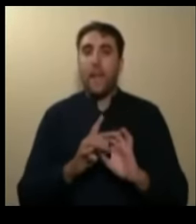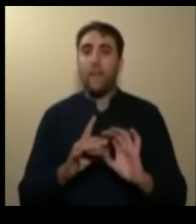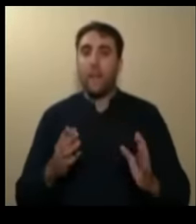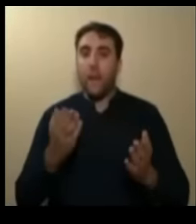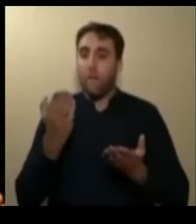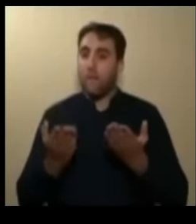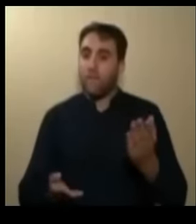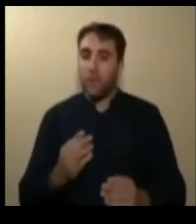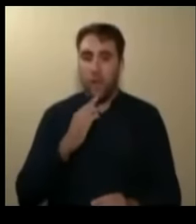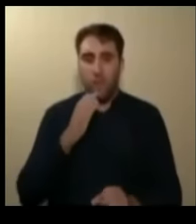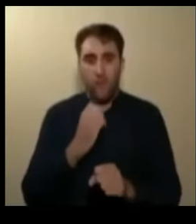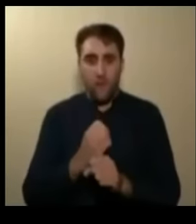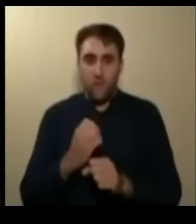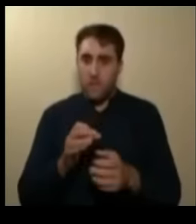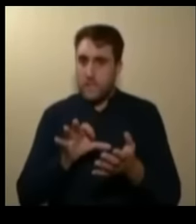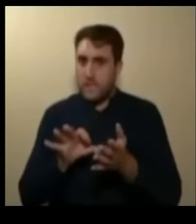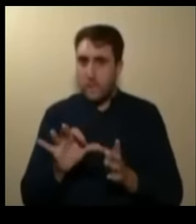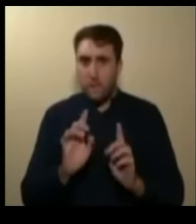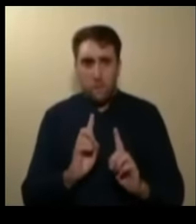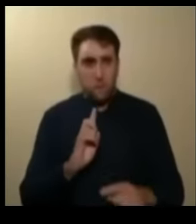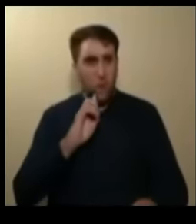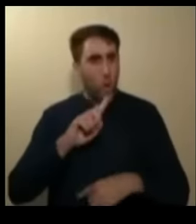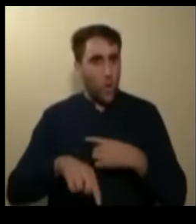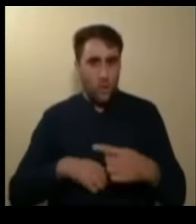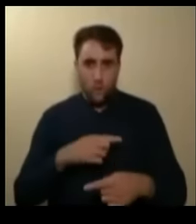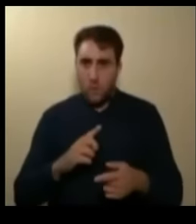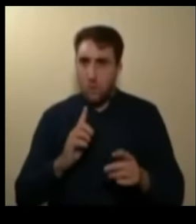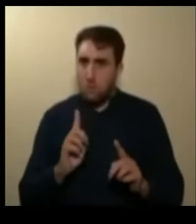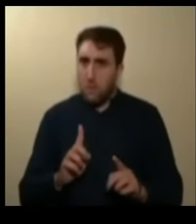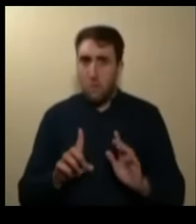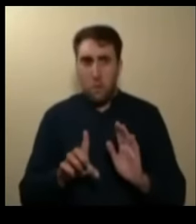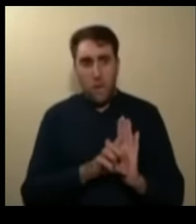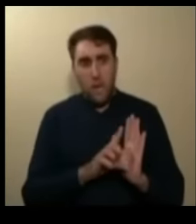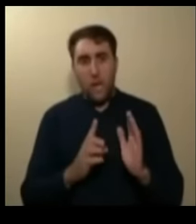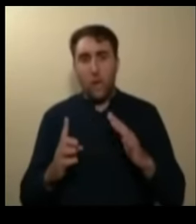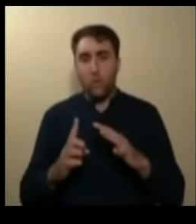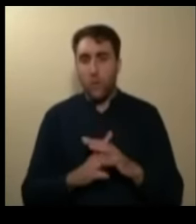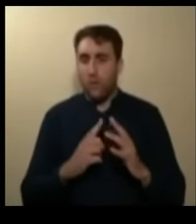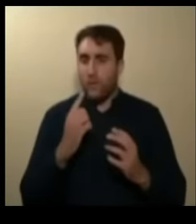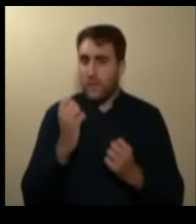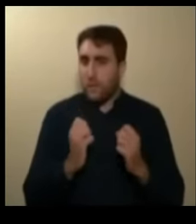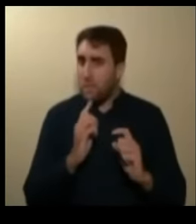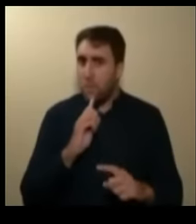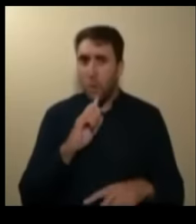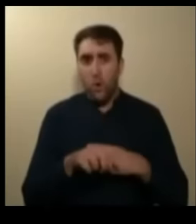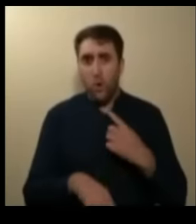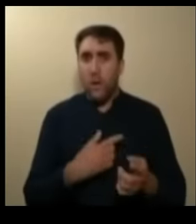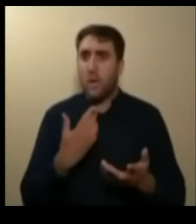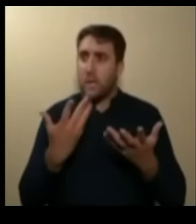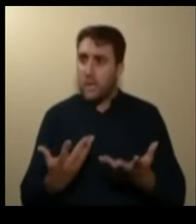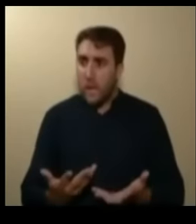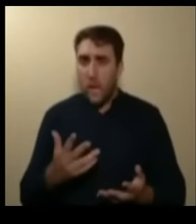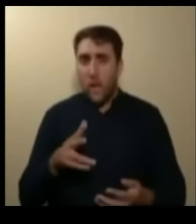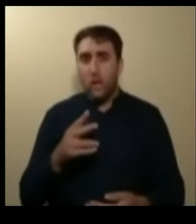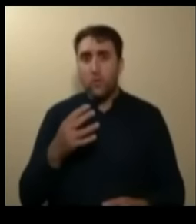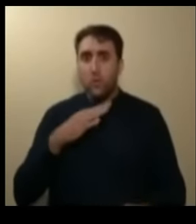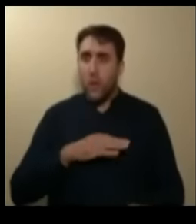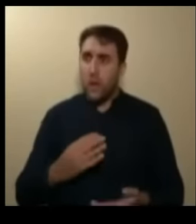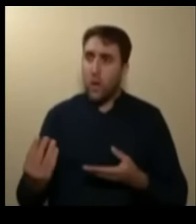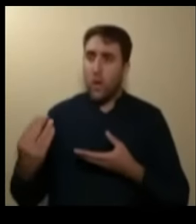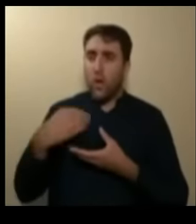El sistema sigue funcionando y sigue funcionando tal cual está establecido en la ley. O sea, no hay problema. Quien quiera cobrar con el mecanismo